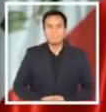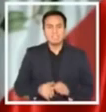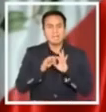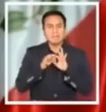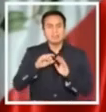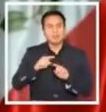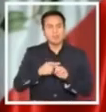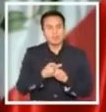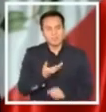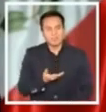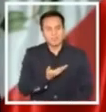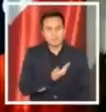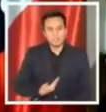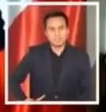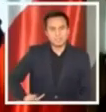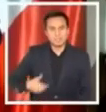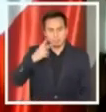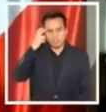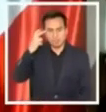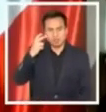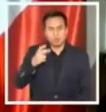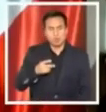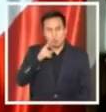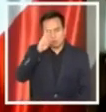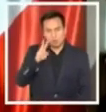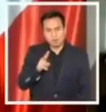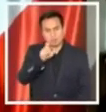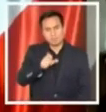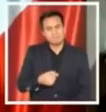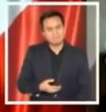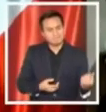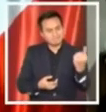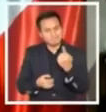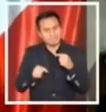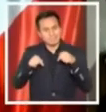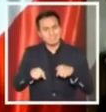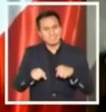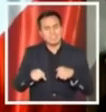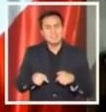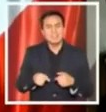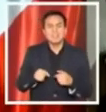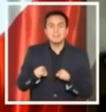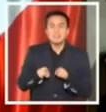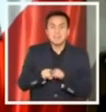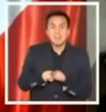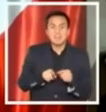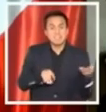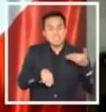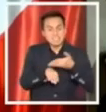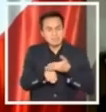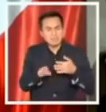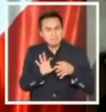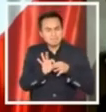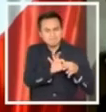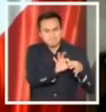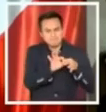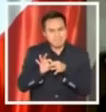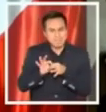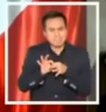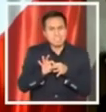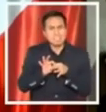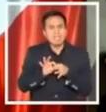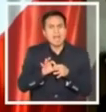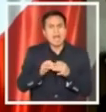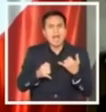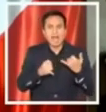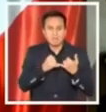Gracias nuevamente al presidente de México por honrarnos con su presencia y esperamos que esta visita permita estrechar aún más los lazos